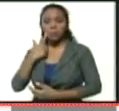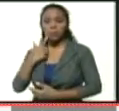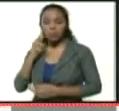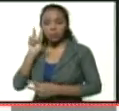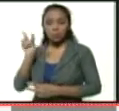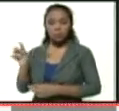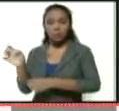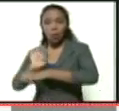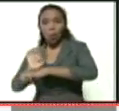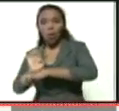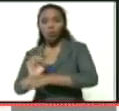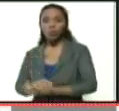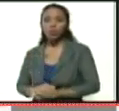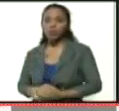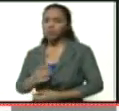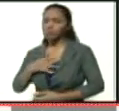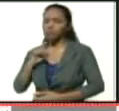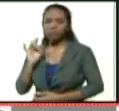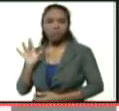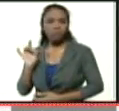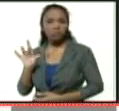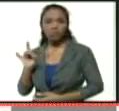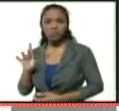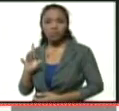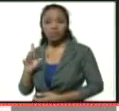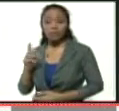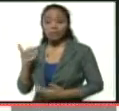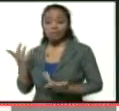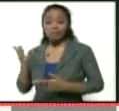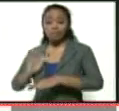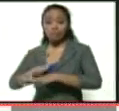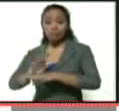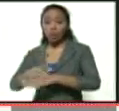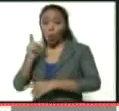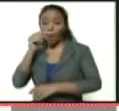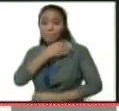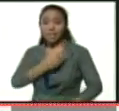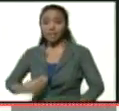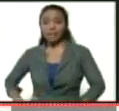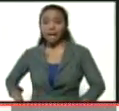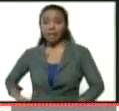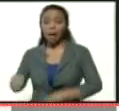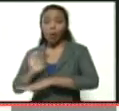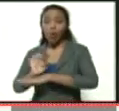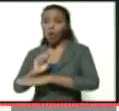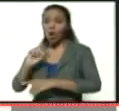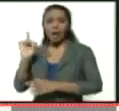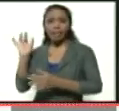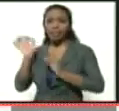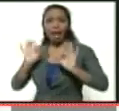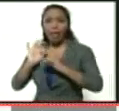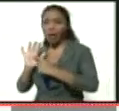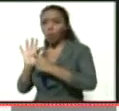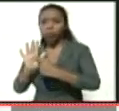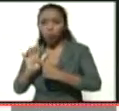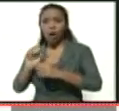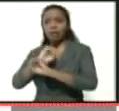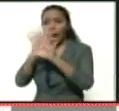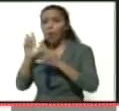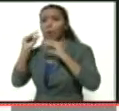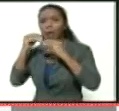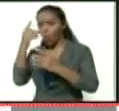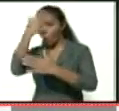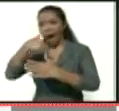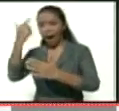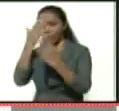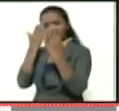Ecuador. Doloroso. Y resulta que Lenín Moreno, presidente de Ecuador, ni siquiera aparece para hablarle al pueblo, para dar la